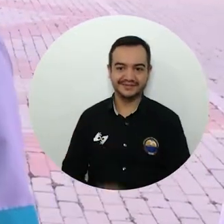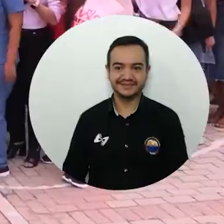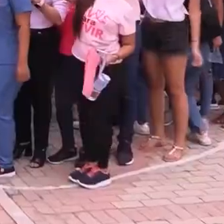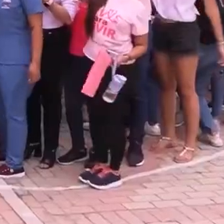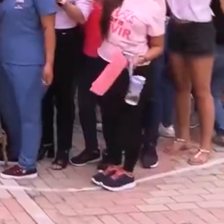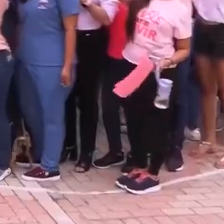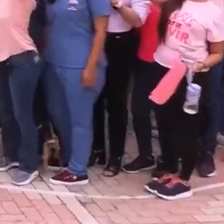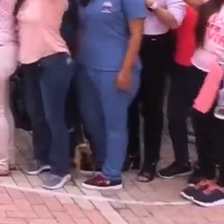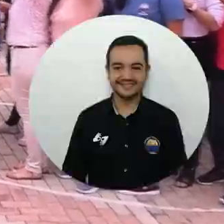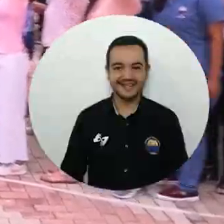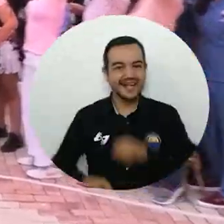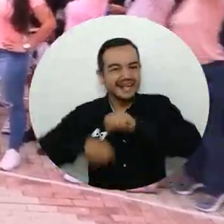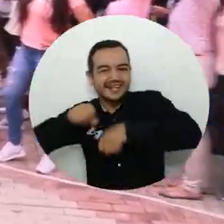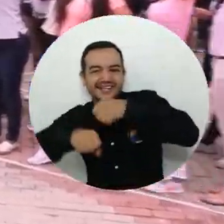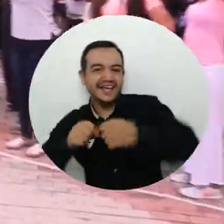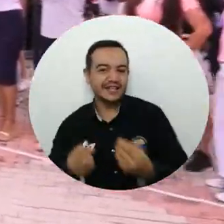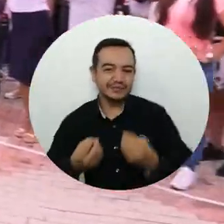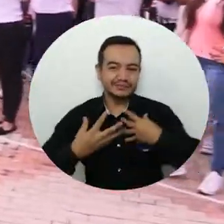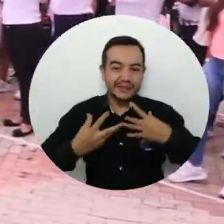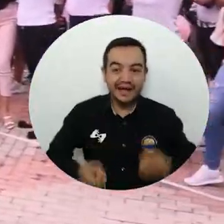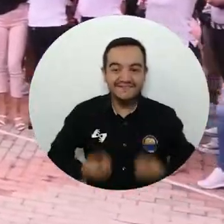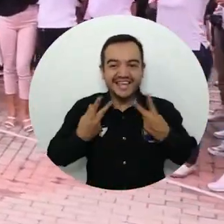¡Viva para vivir!